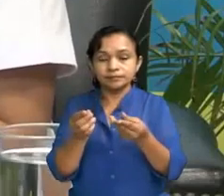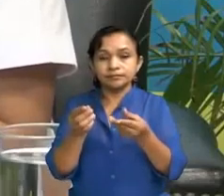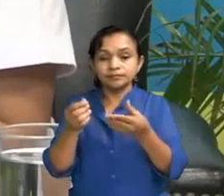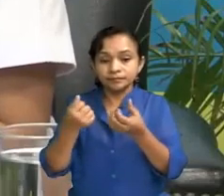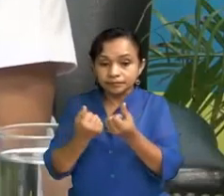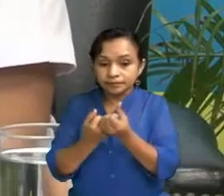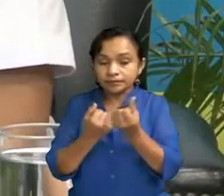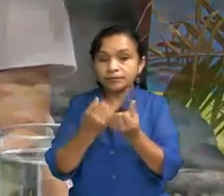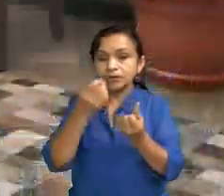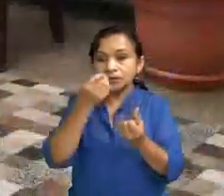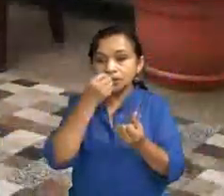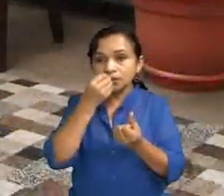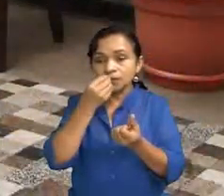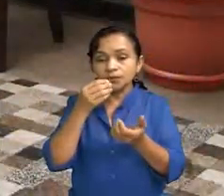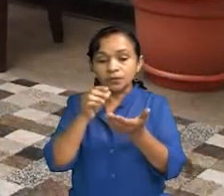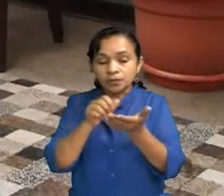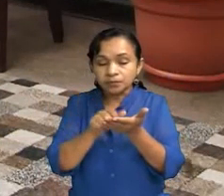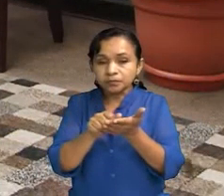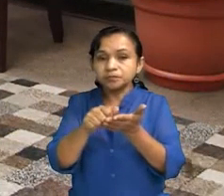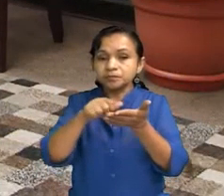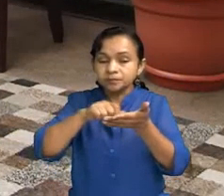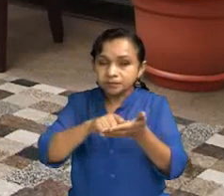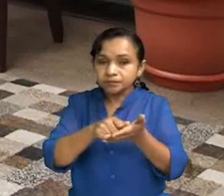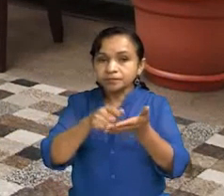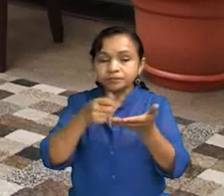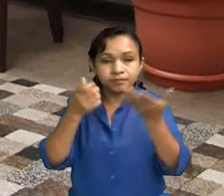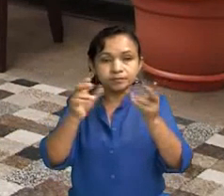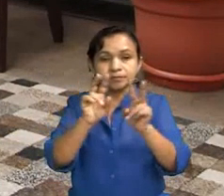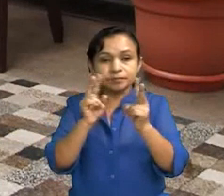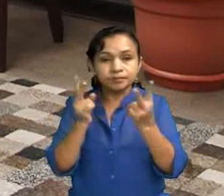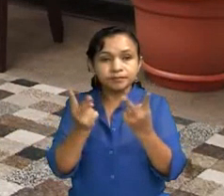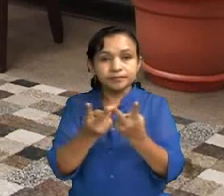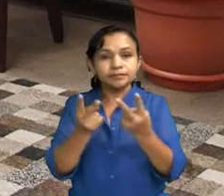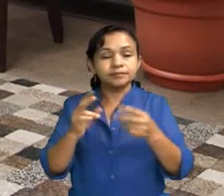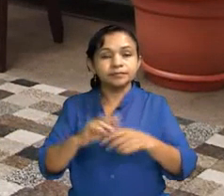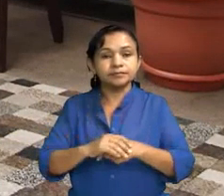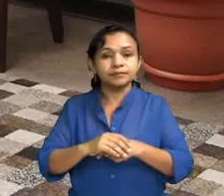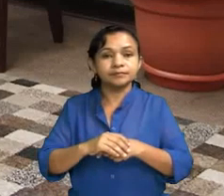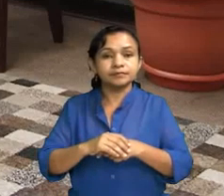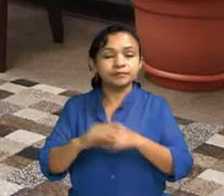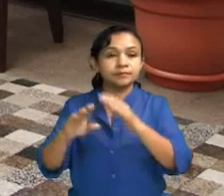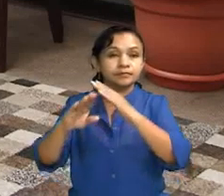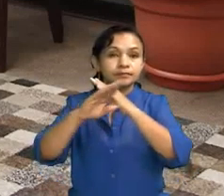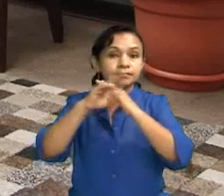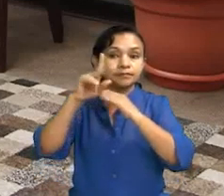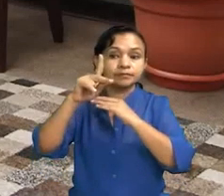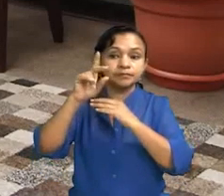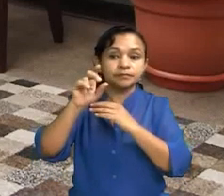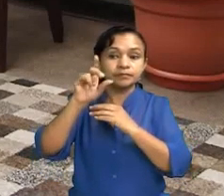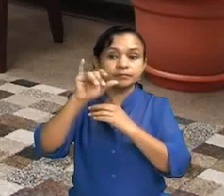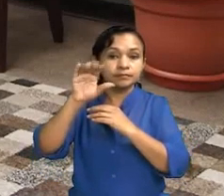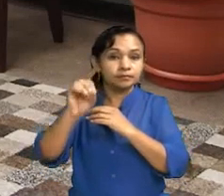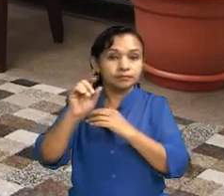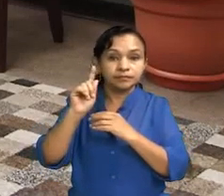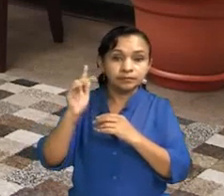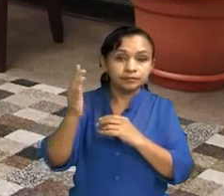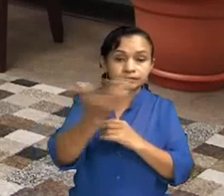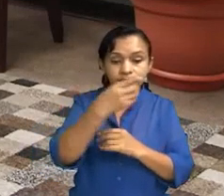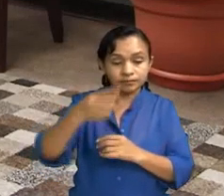complementaria, mojitos, puré. Ahora, ¿la vacuna contra la polio está disponible todos los